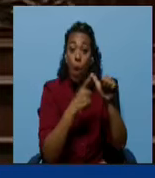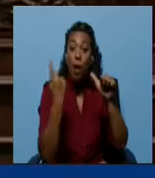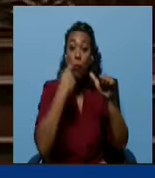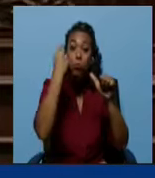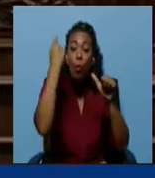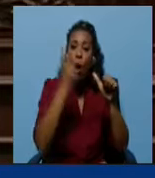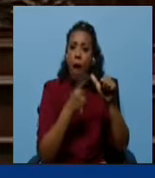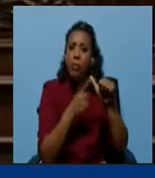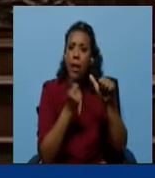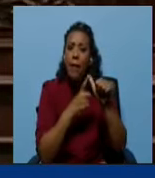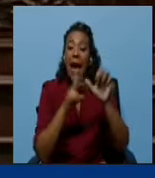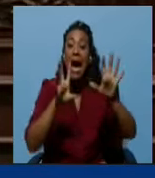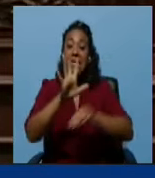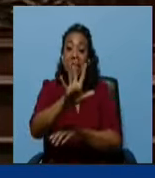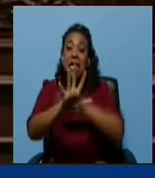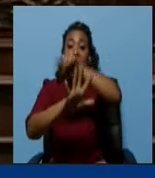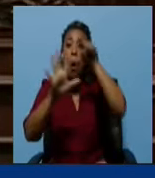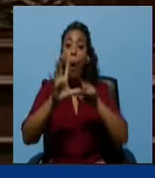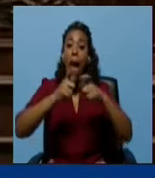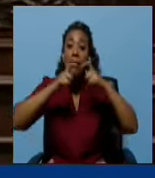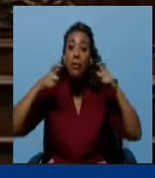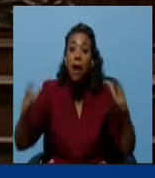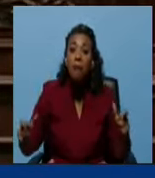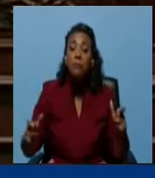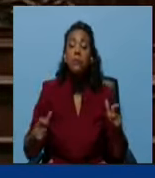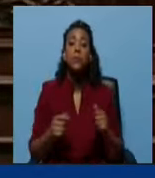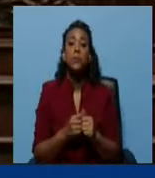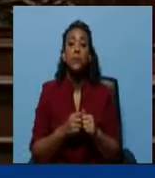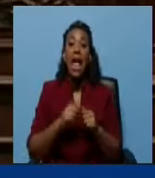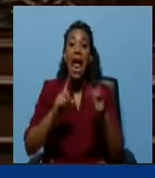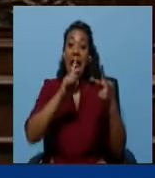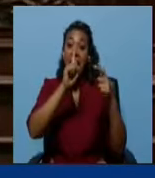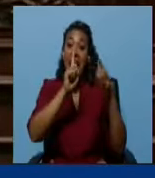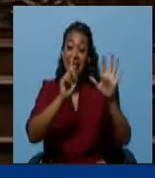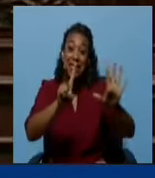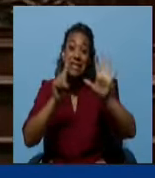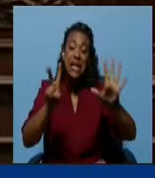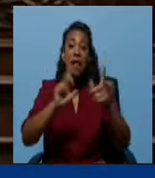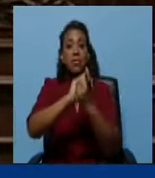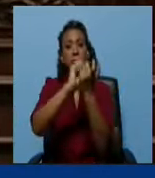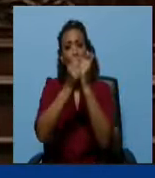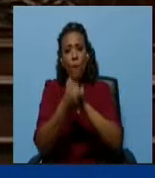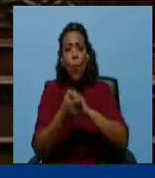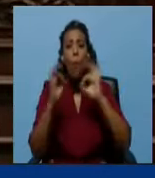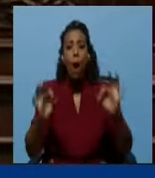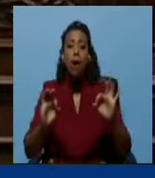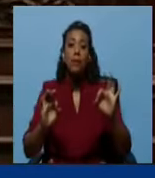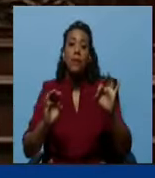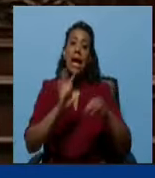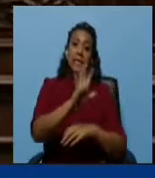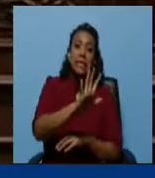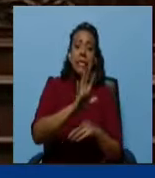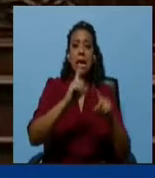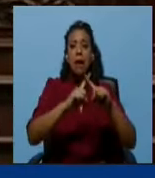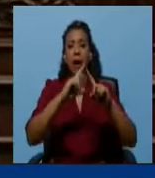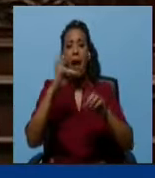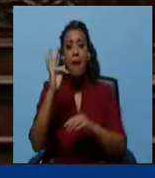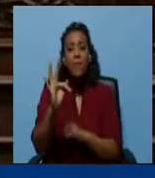fue de las cinco generaciones y las siete fuerzas. 5G más